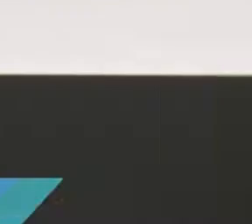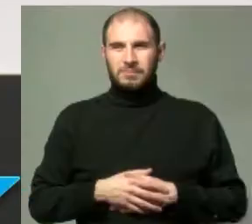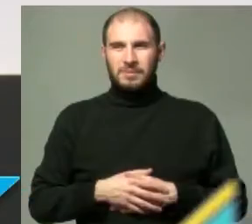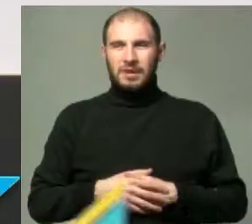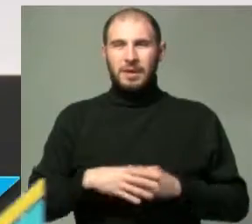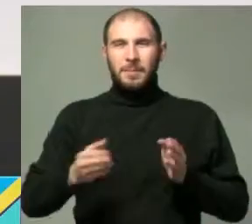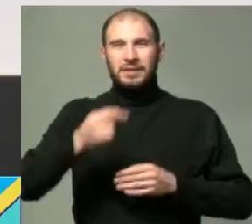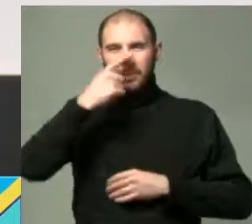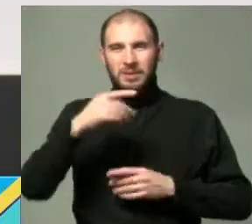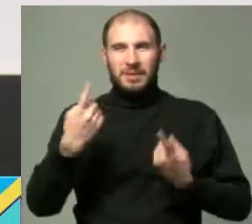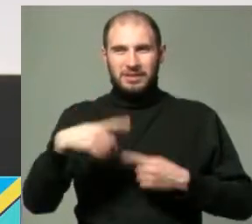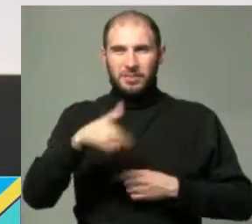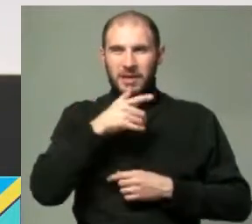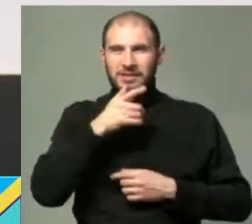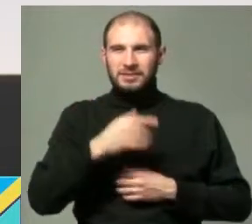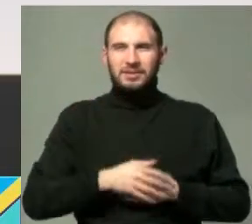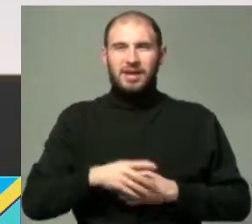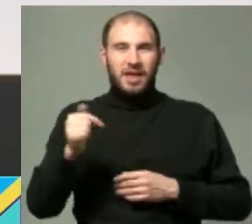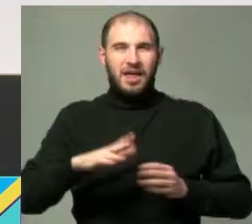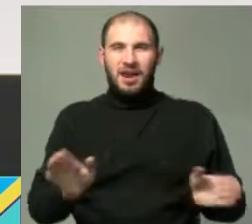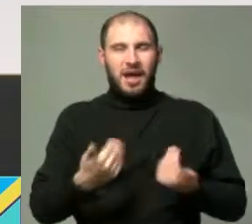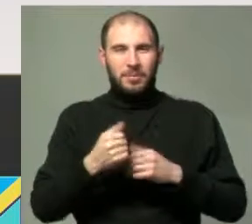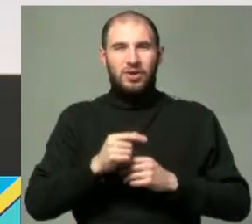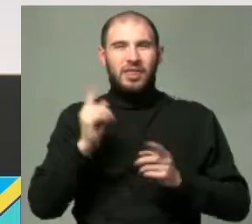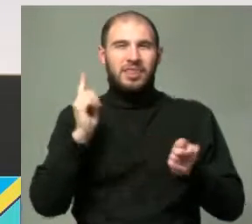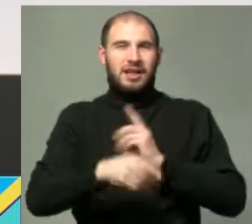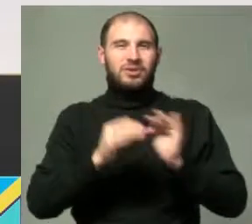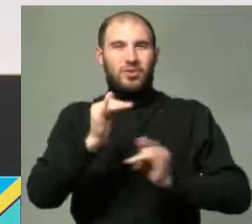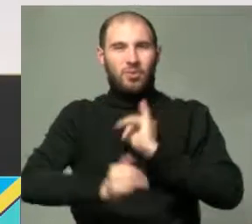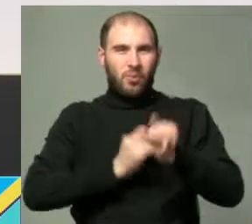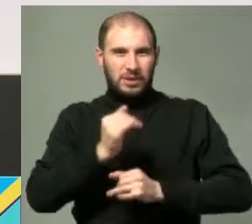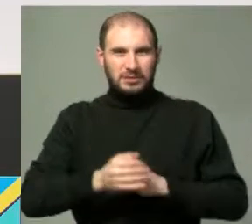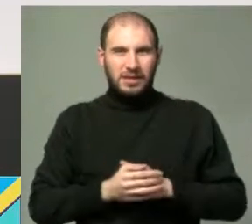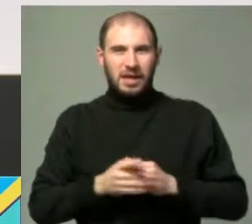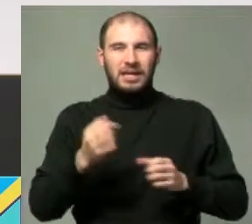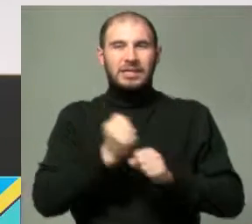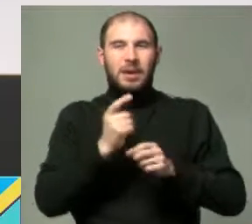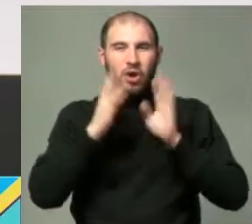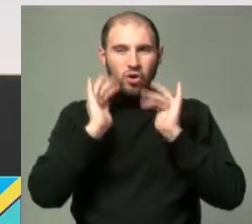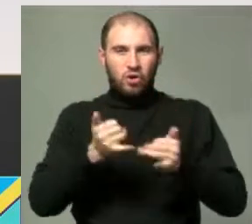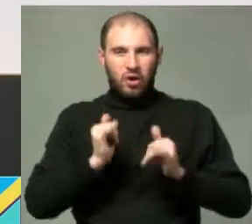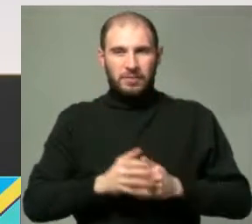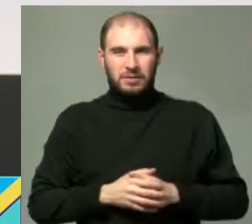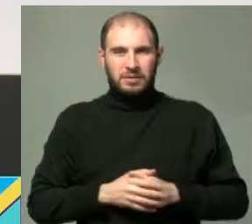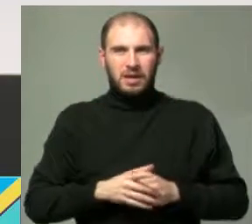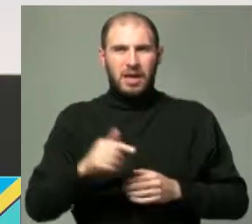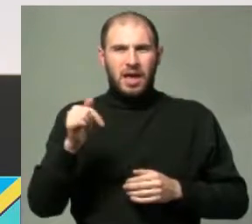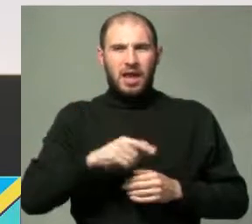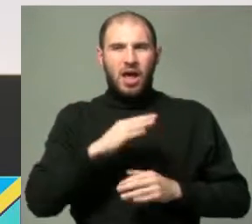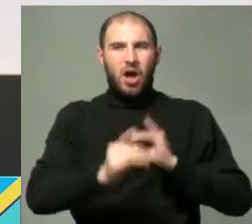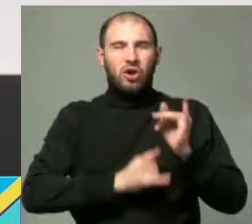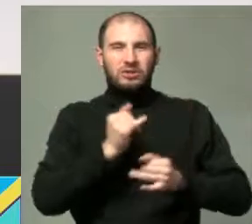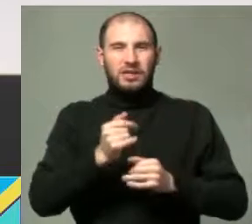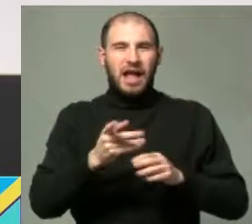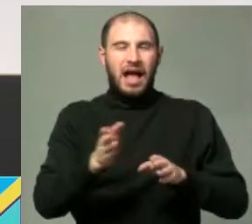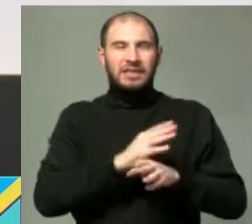Llegamos al último bloque de Distintos Parecidos y no vamos a perder ni un segundo y nos vamos a ir directamente a empleo joven. Y me queda un poco sonando lo que decías